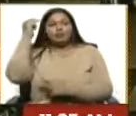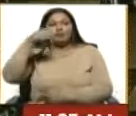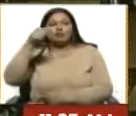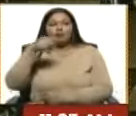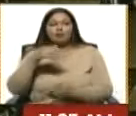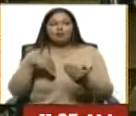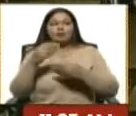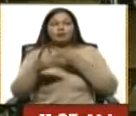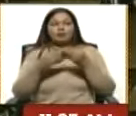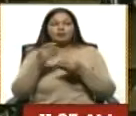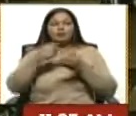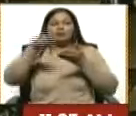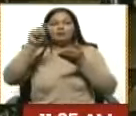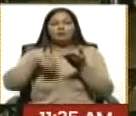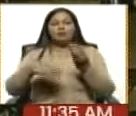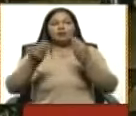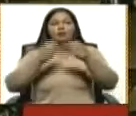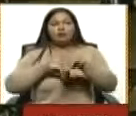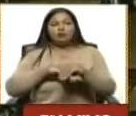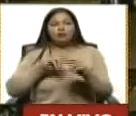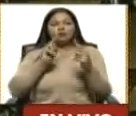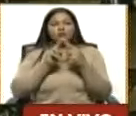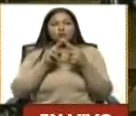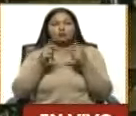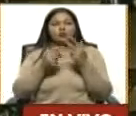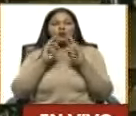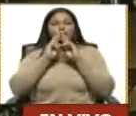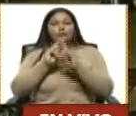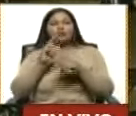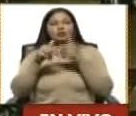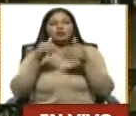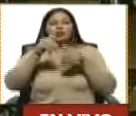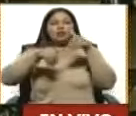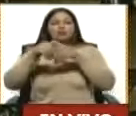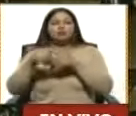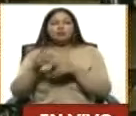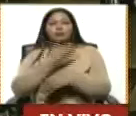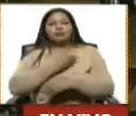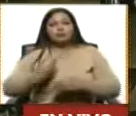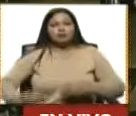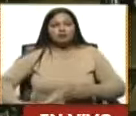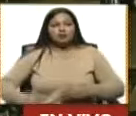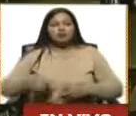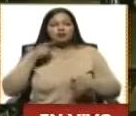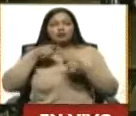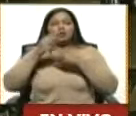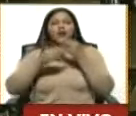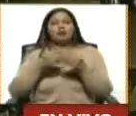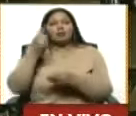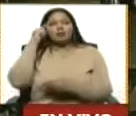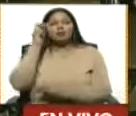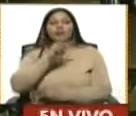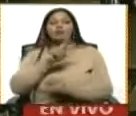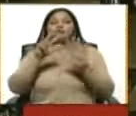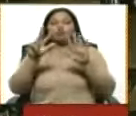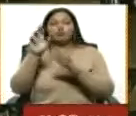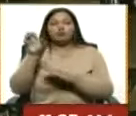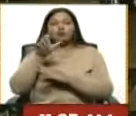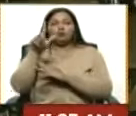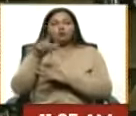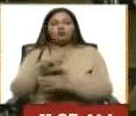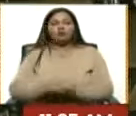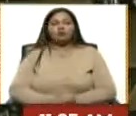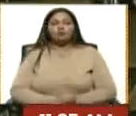se realice la firma de un acuerdo en reconocimiento a los resultados de las elecciones presidenciales previstas para el día 28 de julio. El Consejo